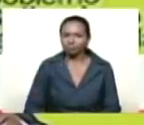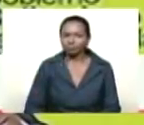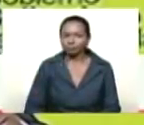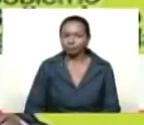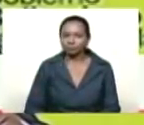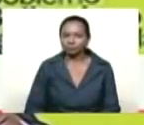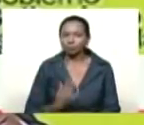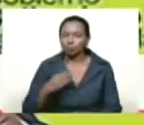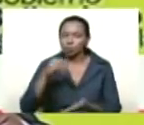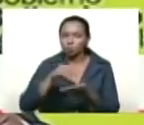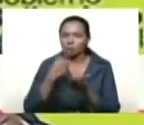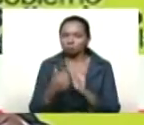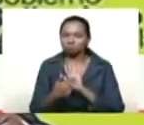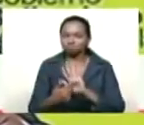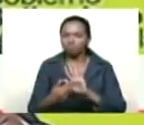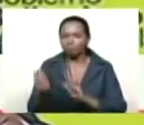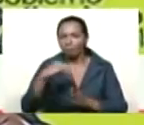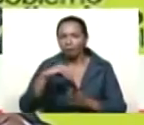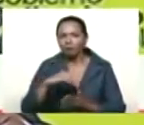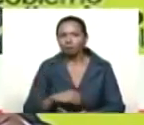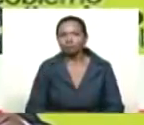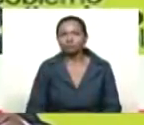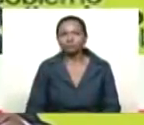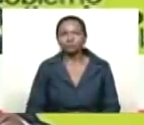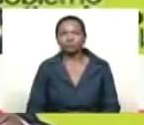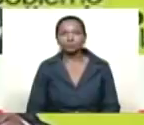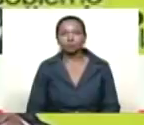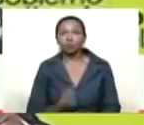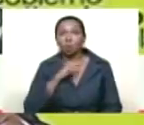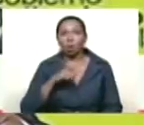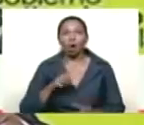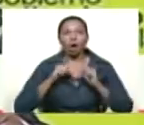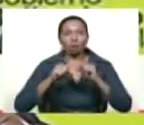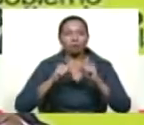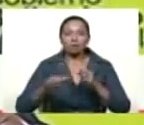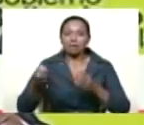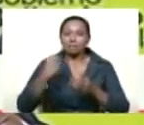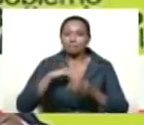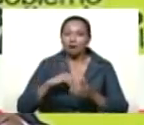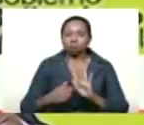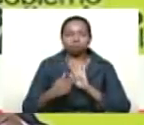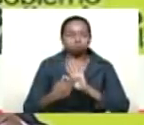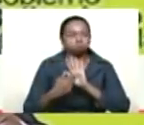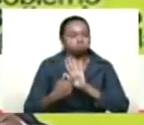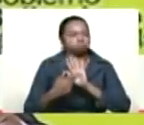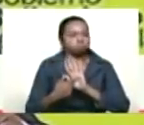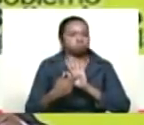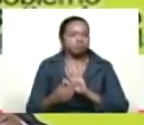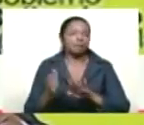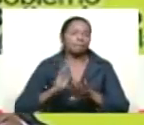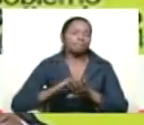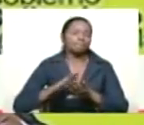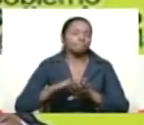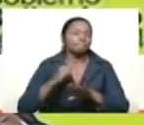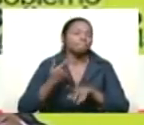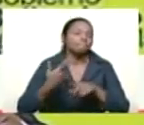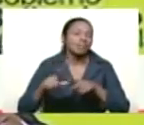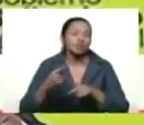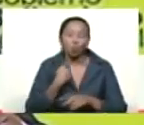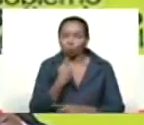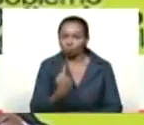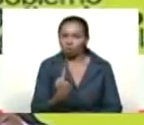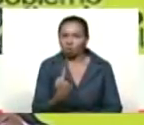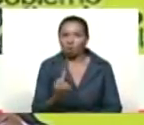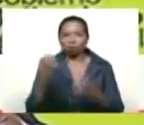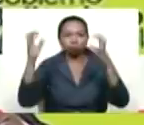y nos toca enfrentarlo, y lo vamos a seguir enfrentando. Pero sí les digo,